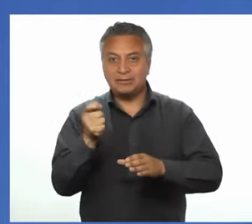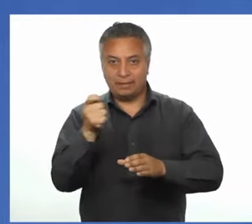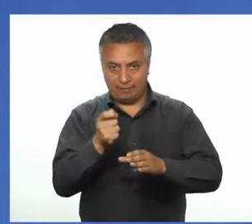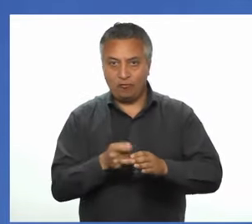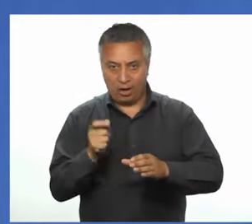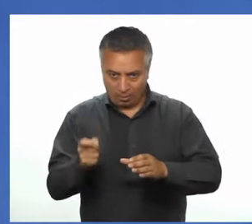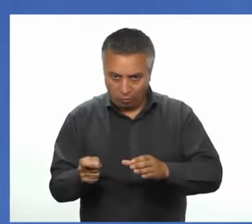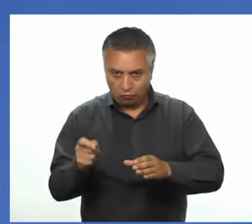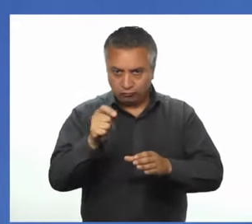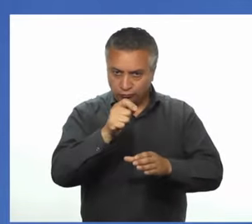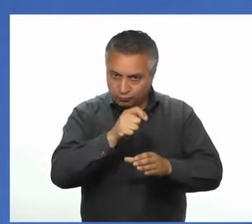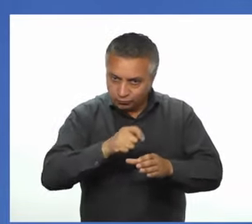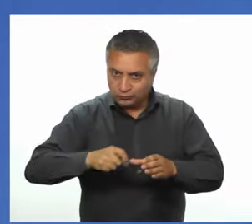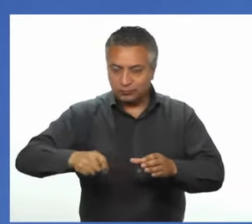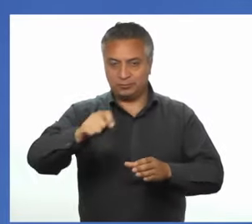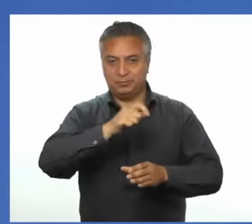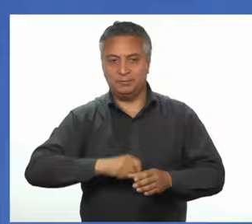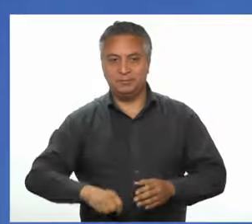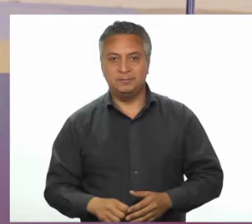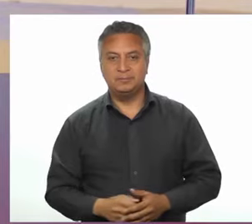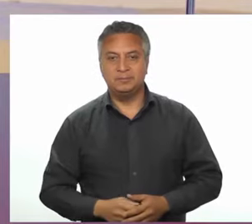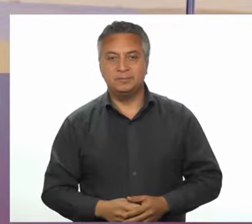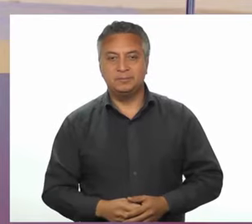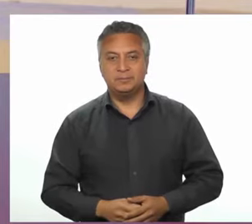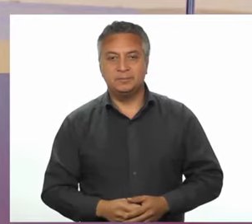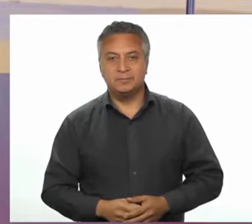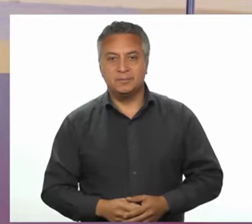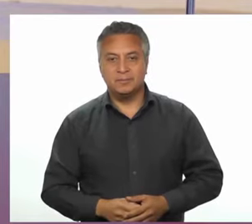dibujamos. Ahí.